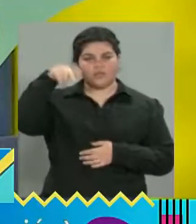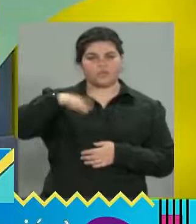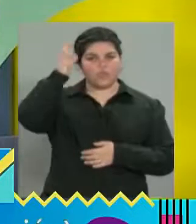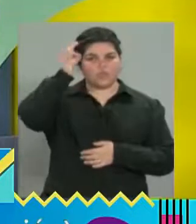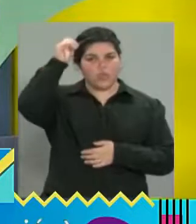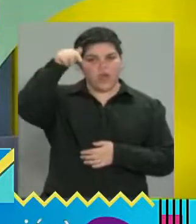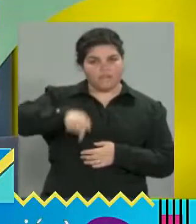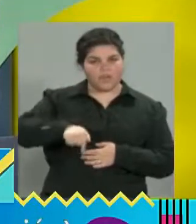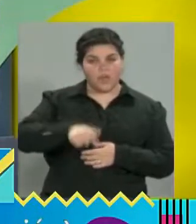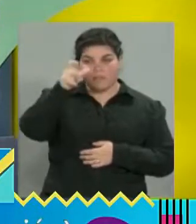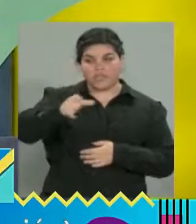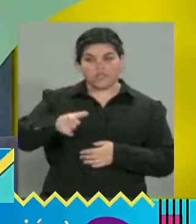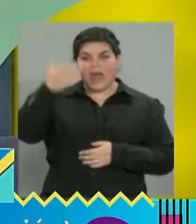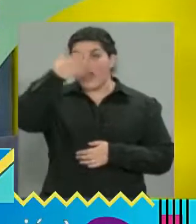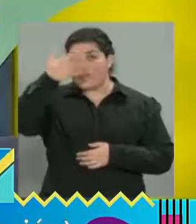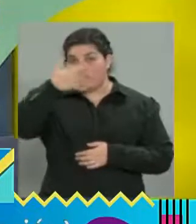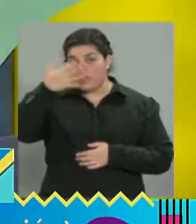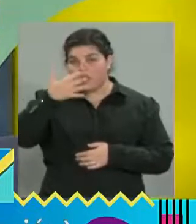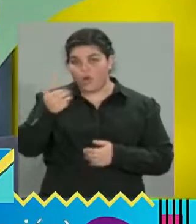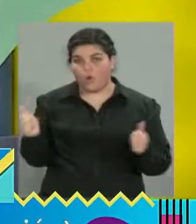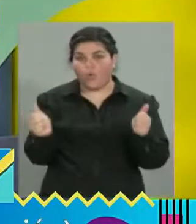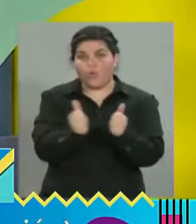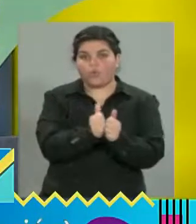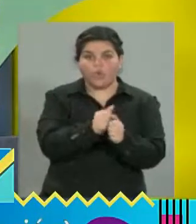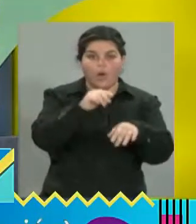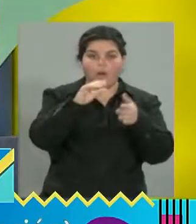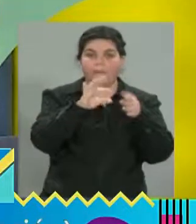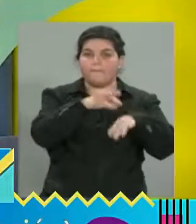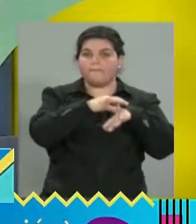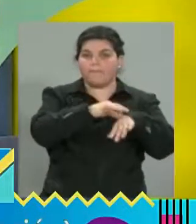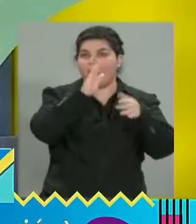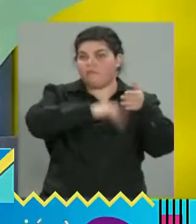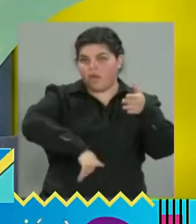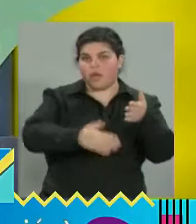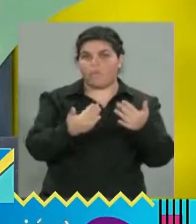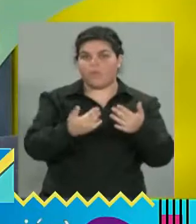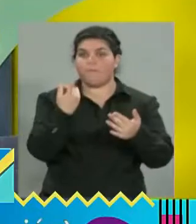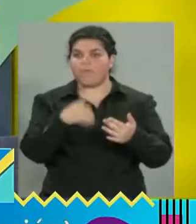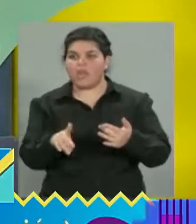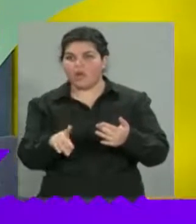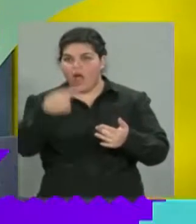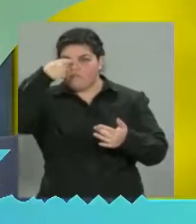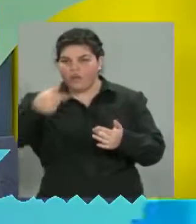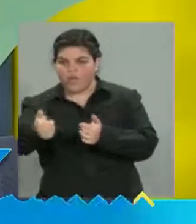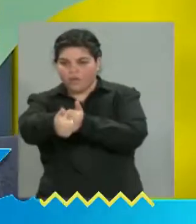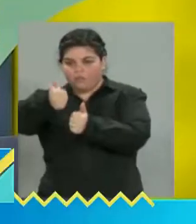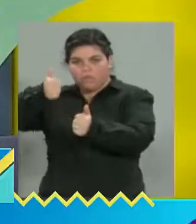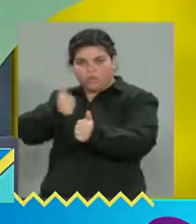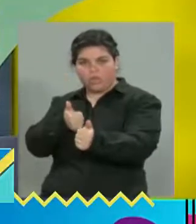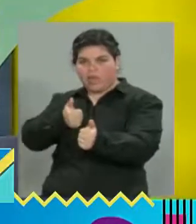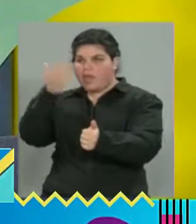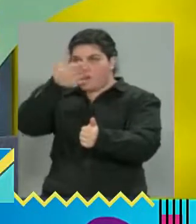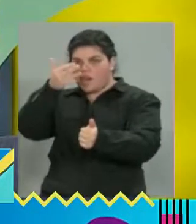población negra subir a los colectivos con la población blanca, pero le dijeron al fondo. Esto era discriminatorio. Si